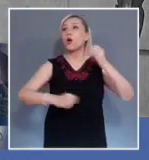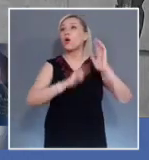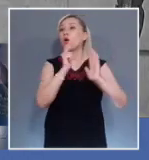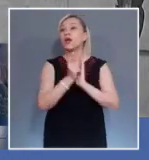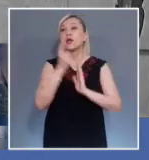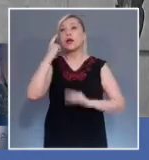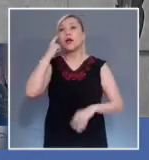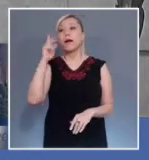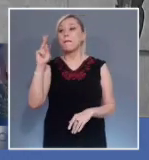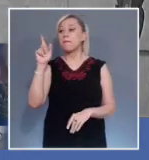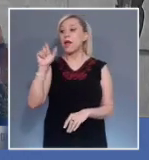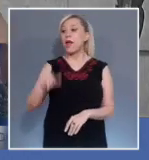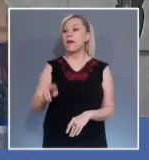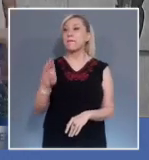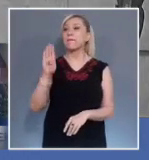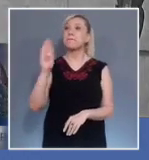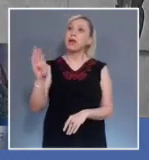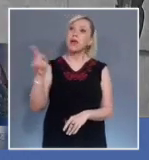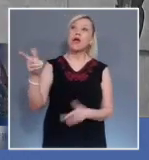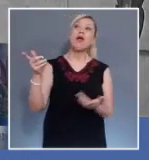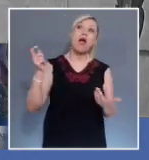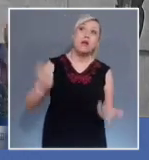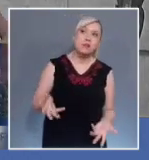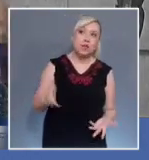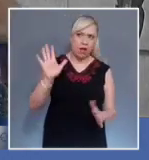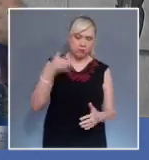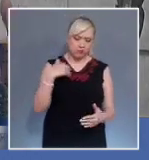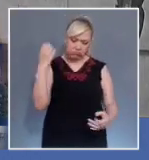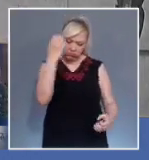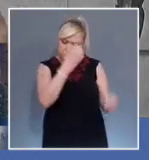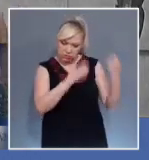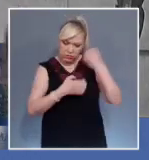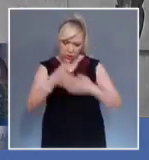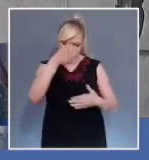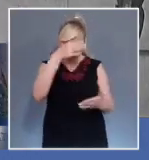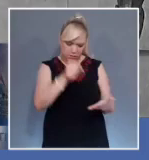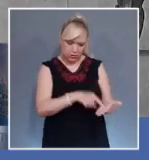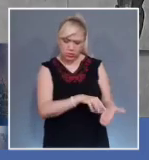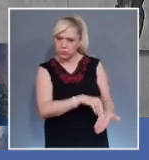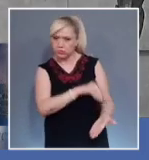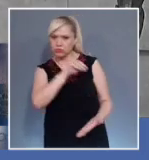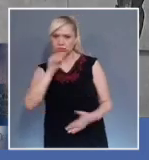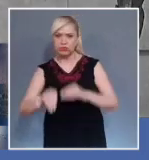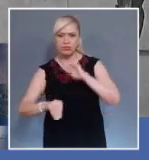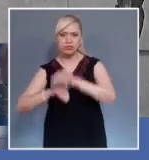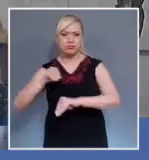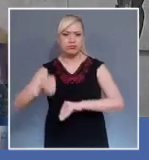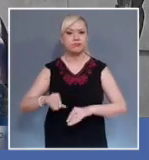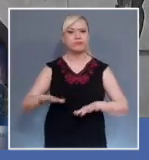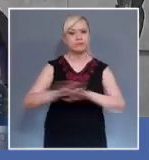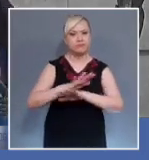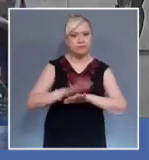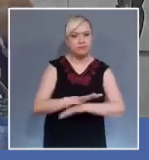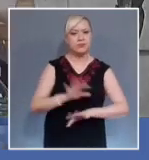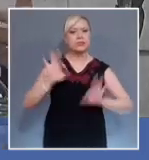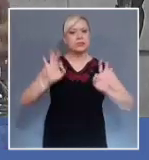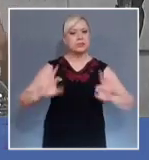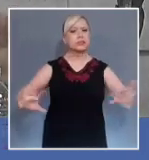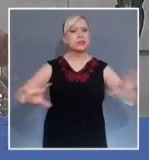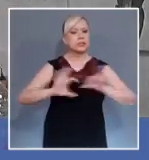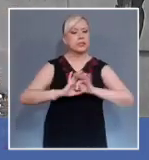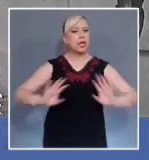nos obliga a hacer una revisión a incorporar algunos conceptos a pedir que se ajusten de conformidad con los nuevos